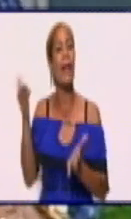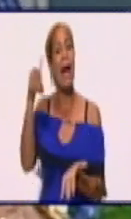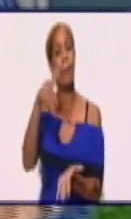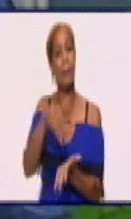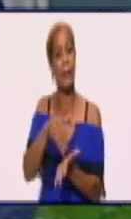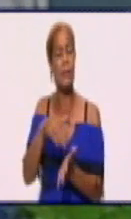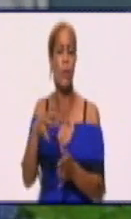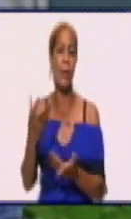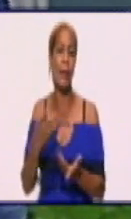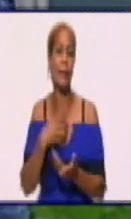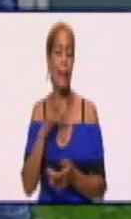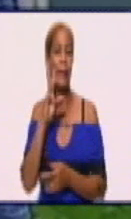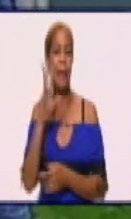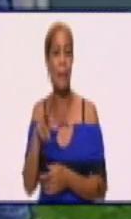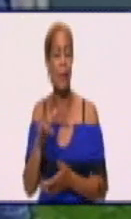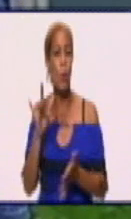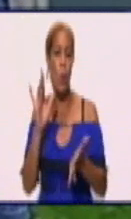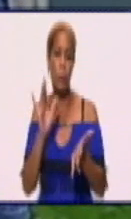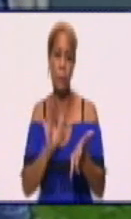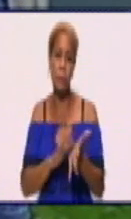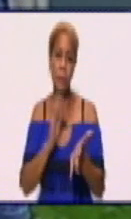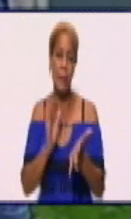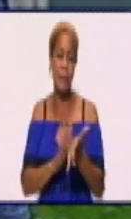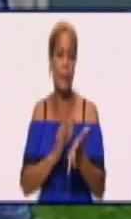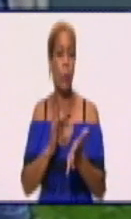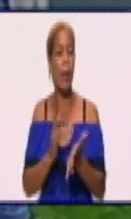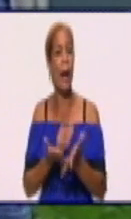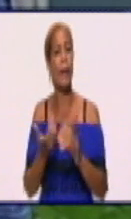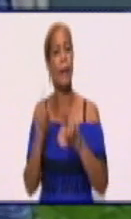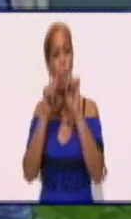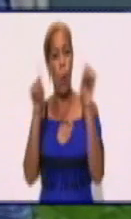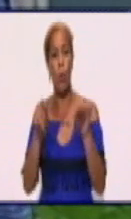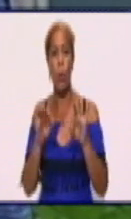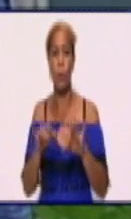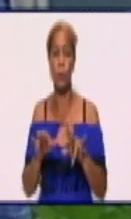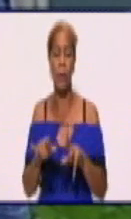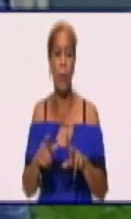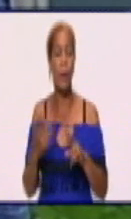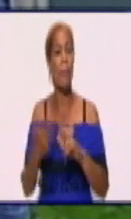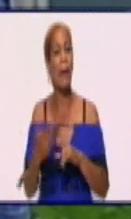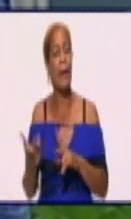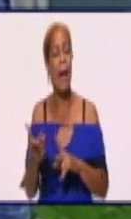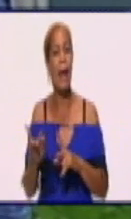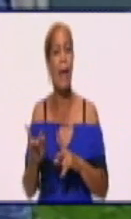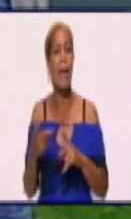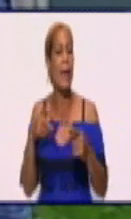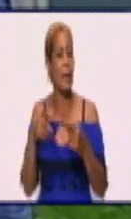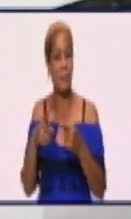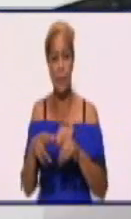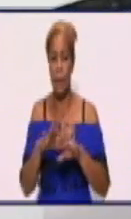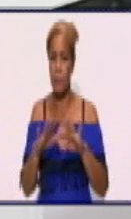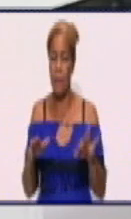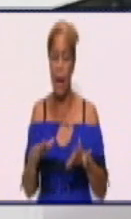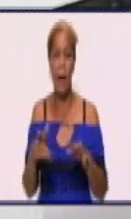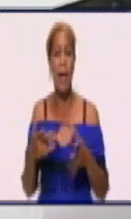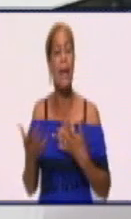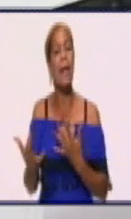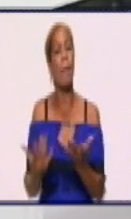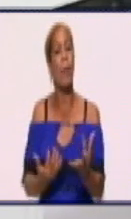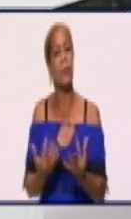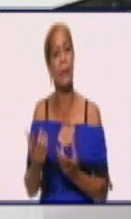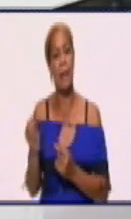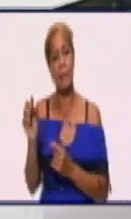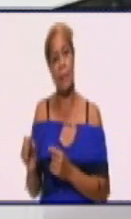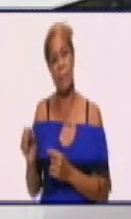relacionadas con la cob y 19 y evitar la movilidad de personas el evitar la aglomeración de personas en los